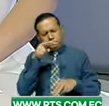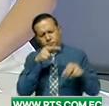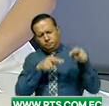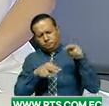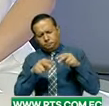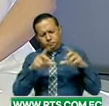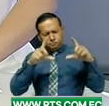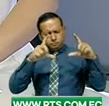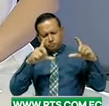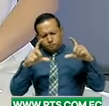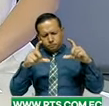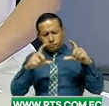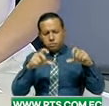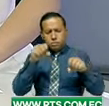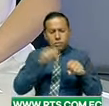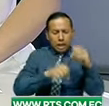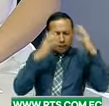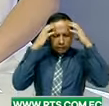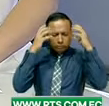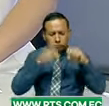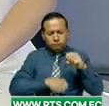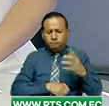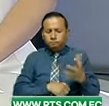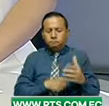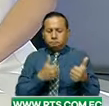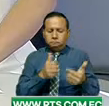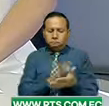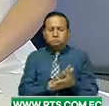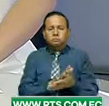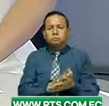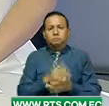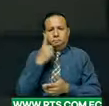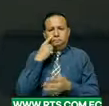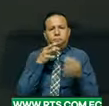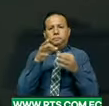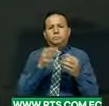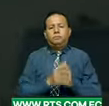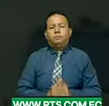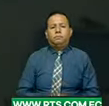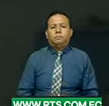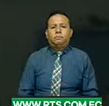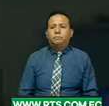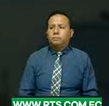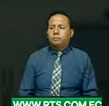A continuación, todo el informe con nuestro compañero Jorge Escobar.